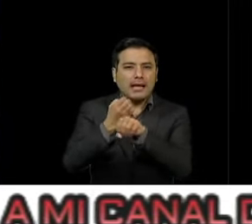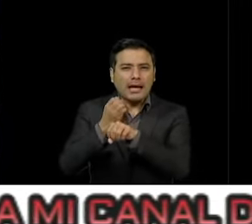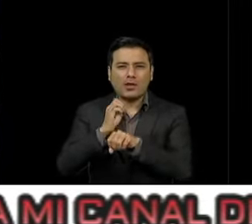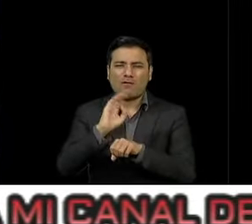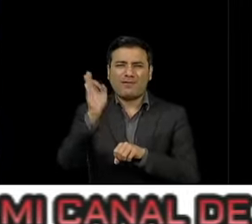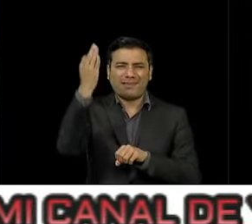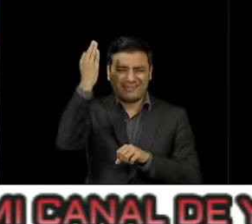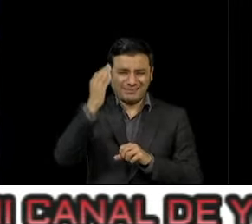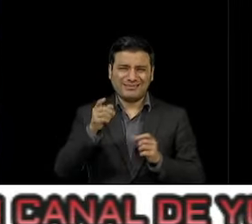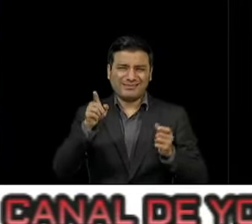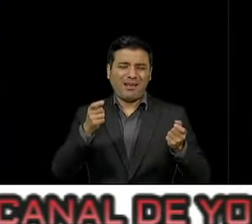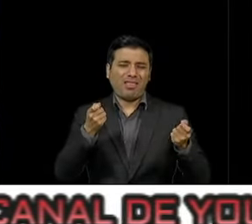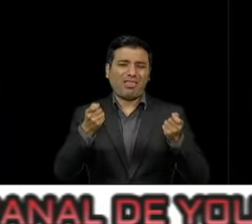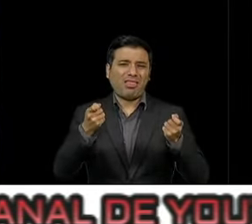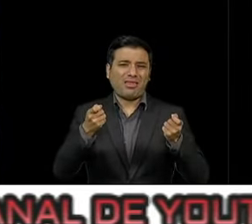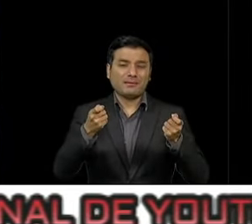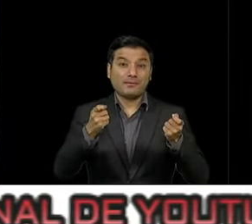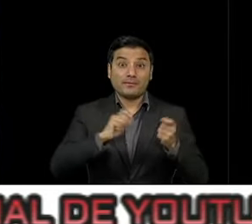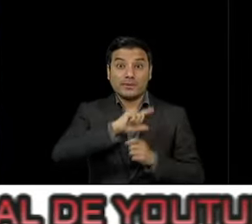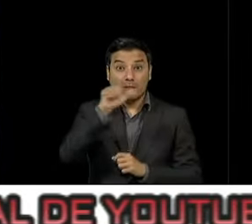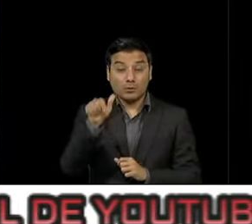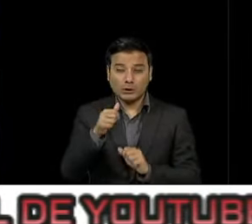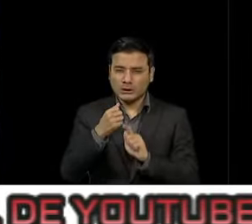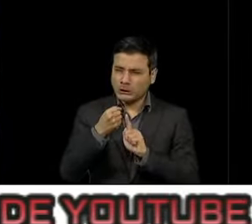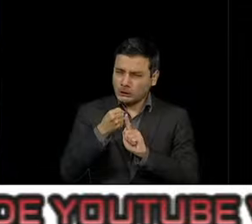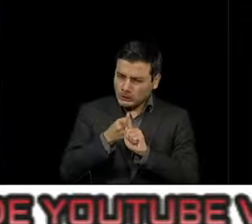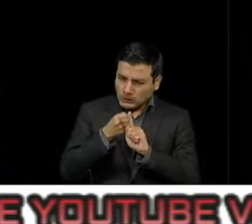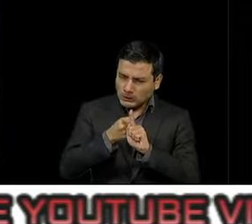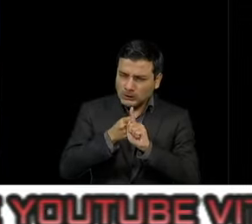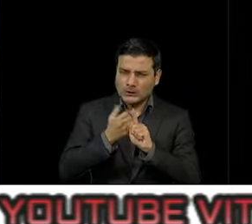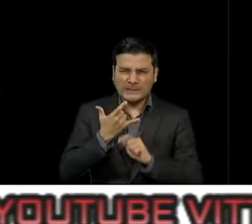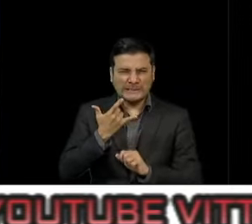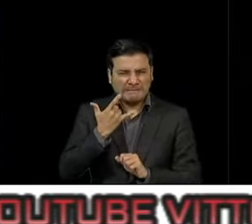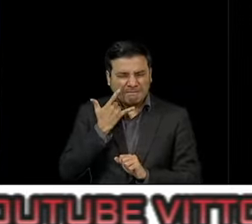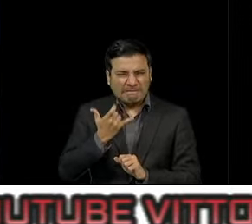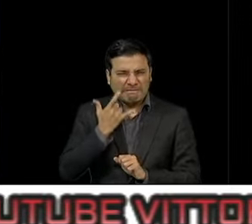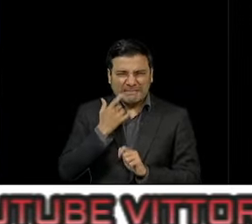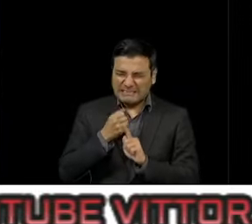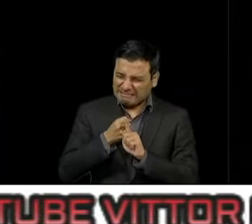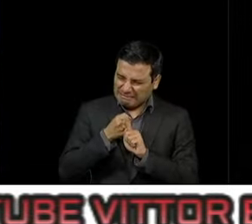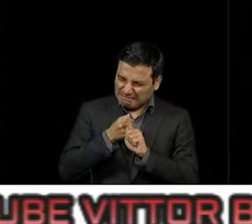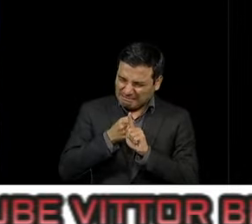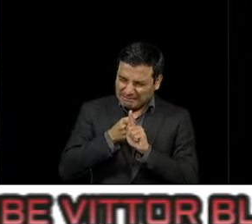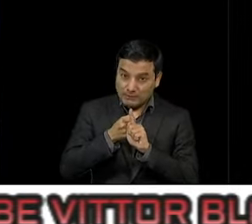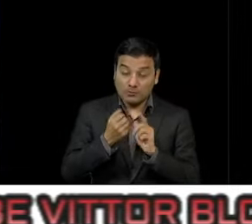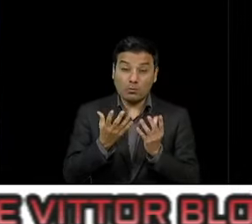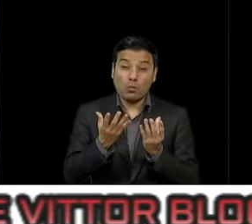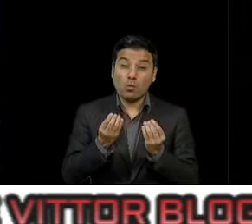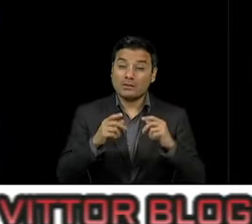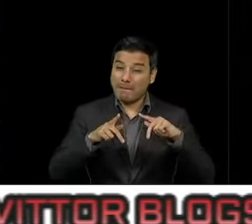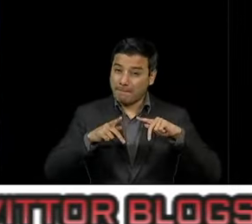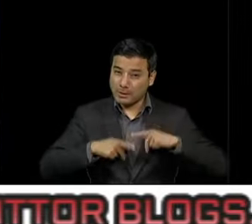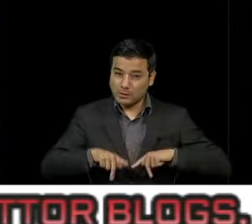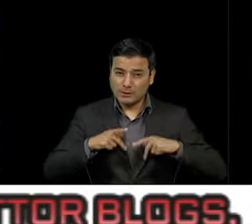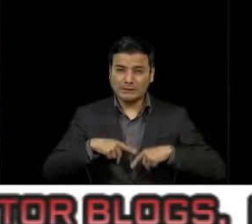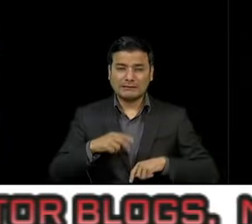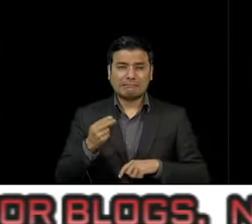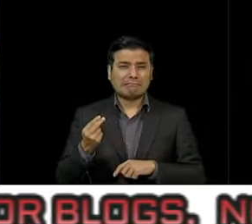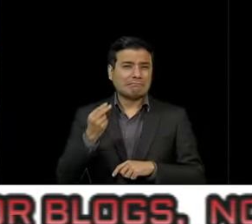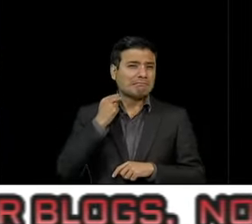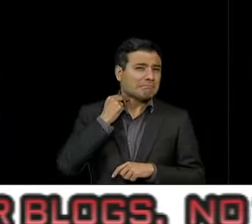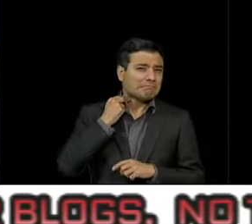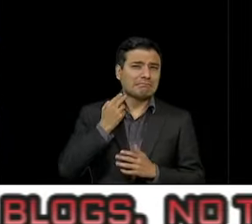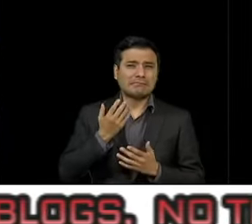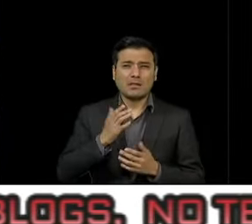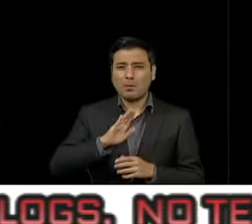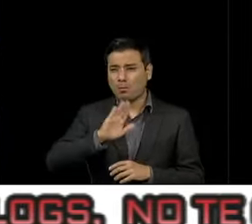sido una lucha que ha costado muchos años, que ha costado asesinatos, persecución, muerte, pero que también le ha dado